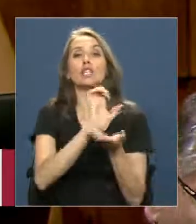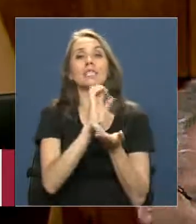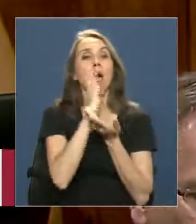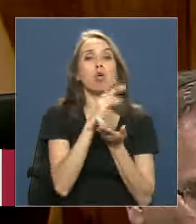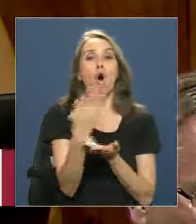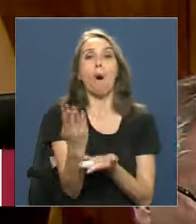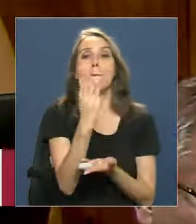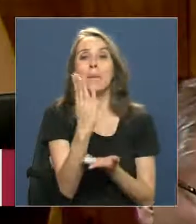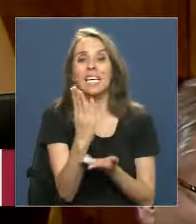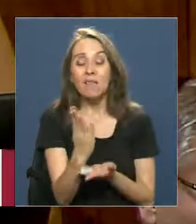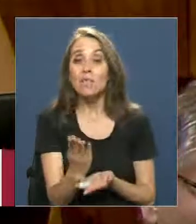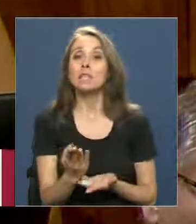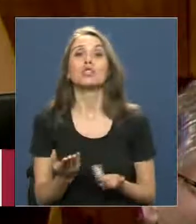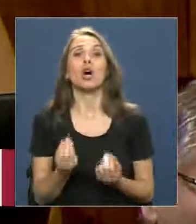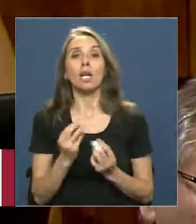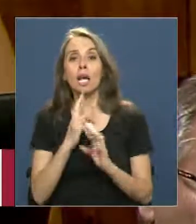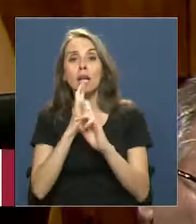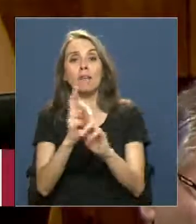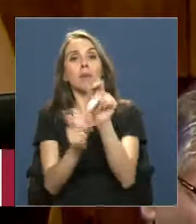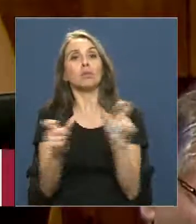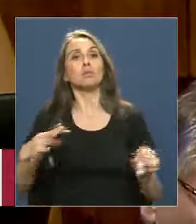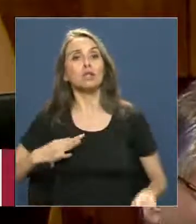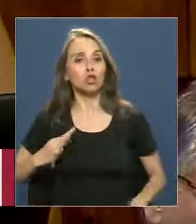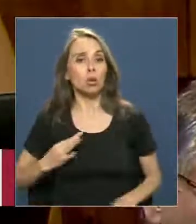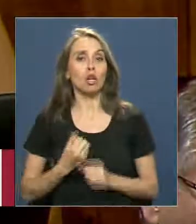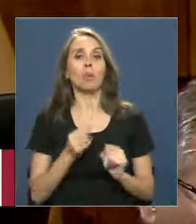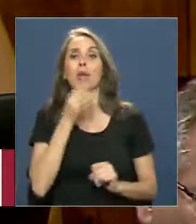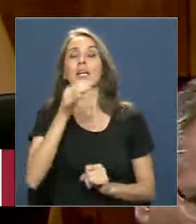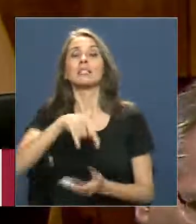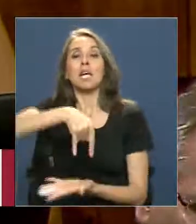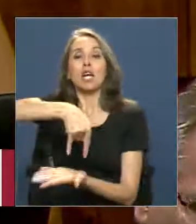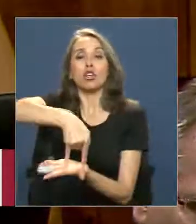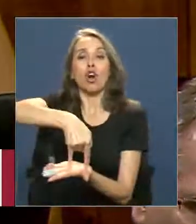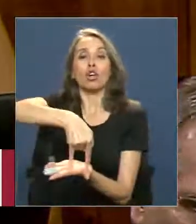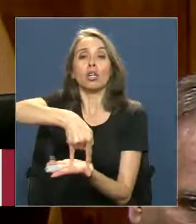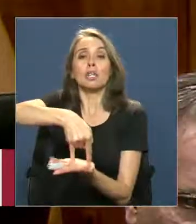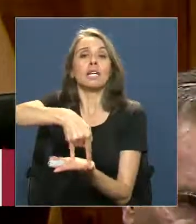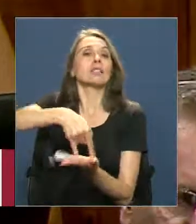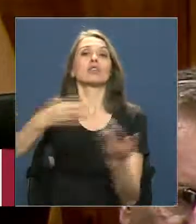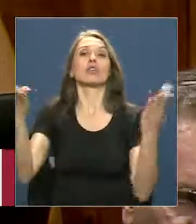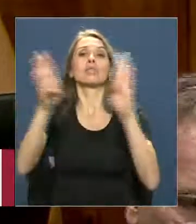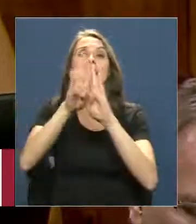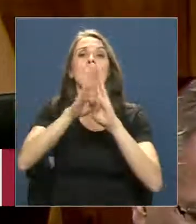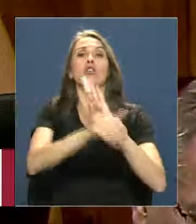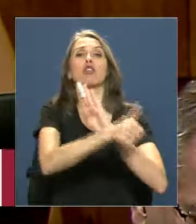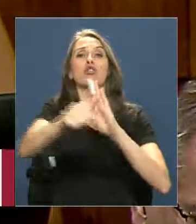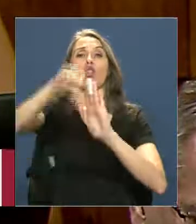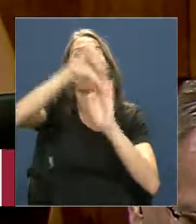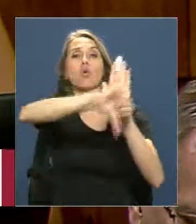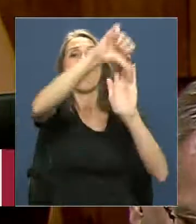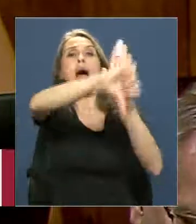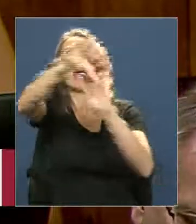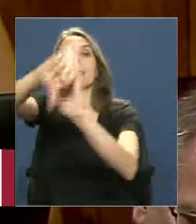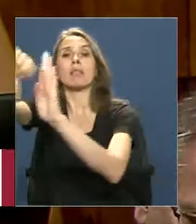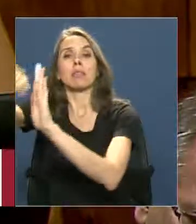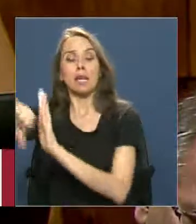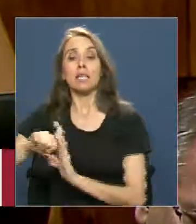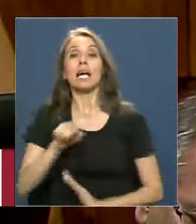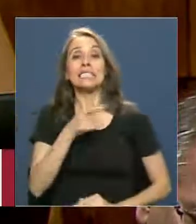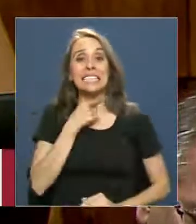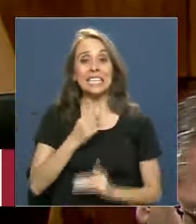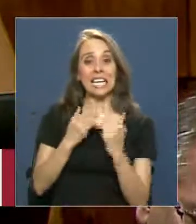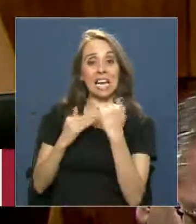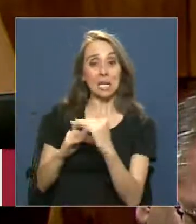que le tenemos que dar a la ciudadanía no puede ser que el edificio del Parlamento está en cuarentena. Si es que alguien quiere limitar